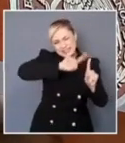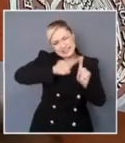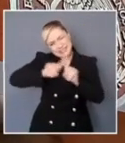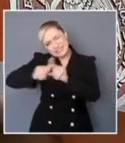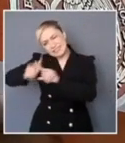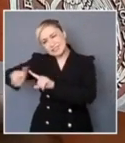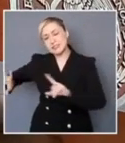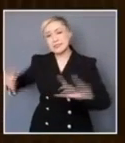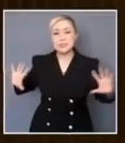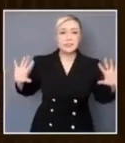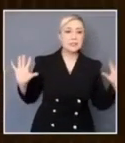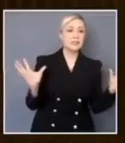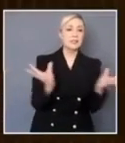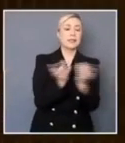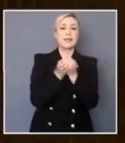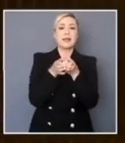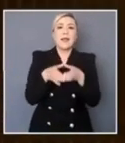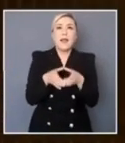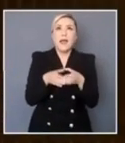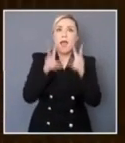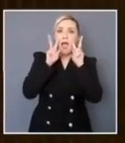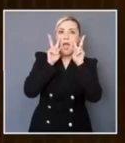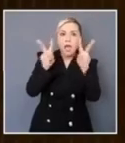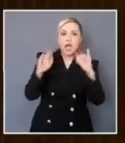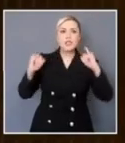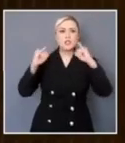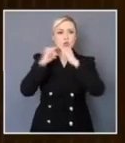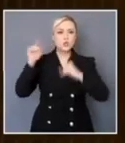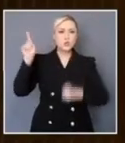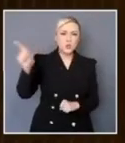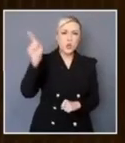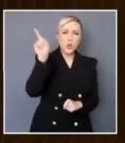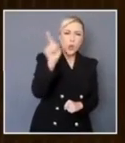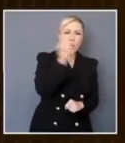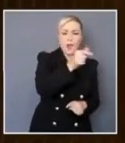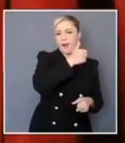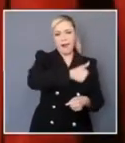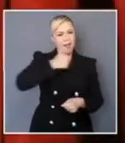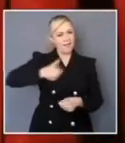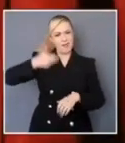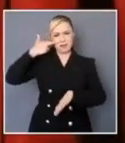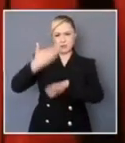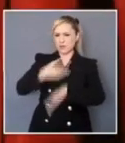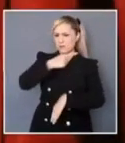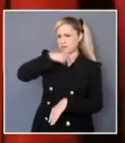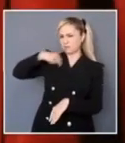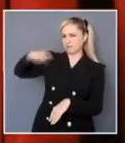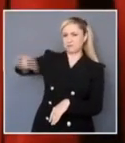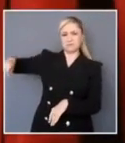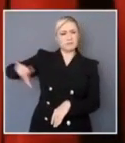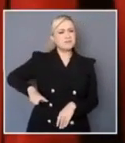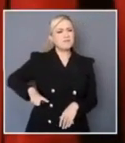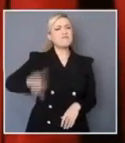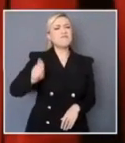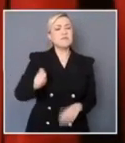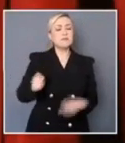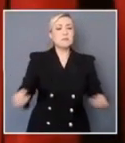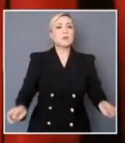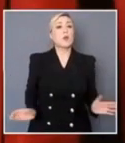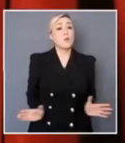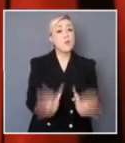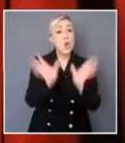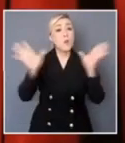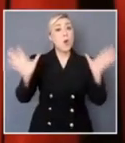las autoridades en el ámbito de nuestras competencias a promover,